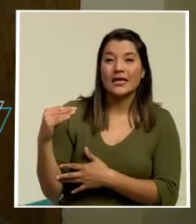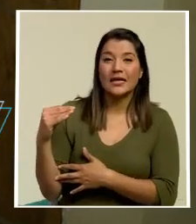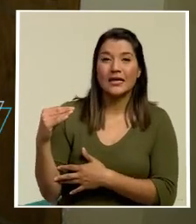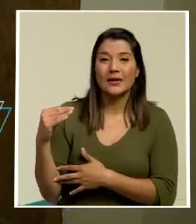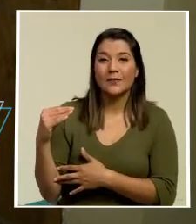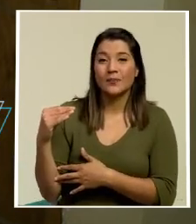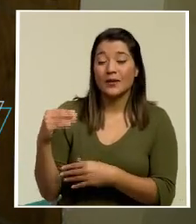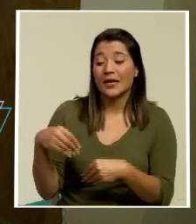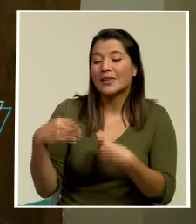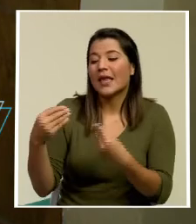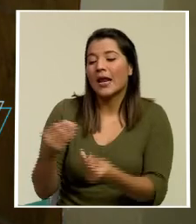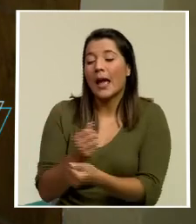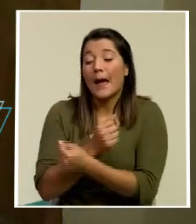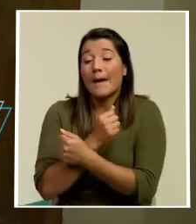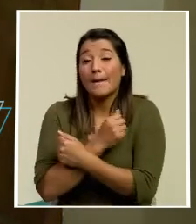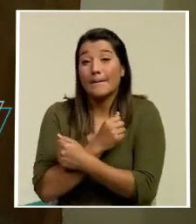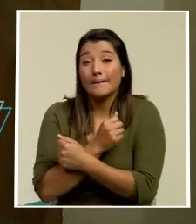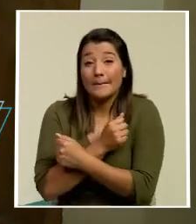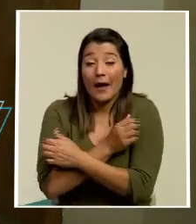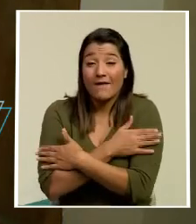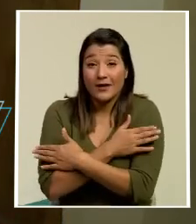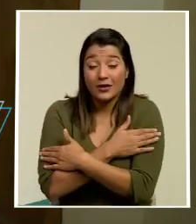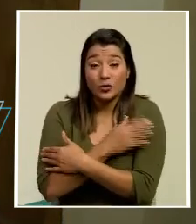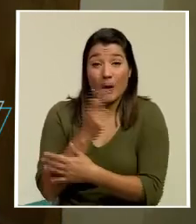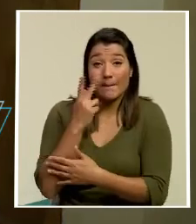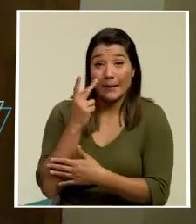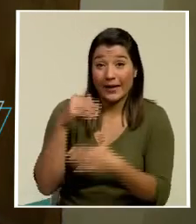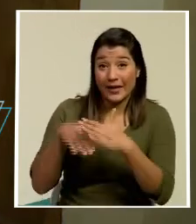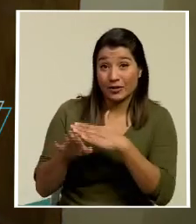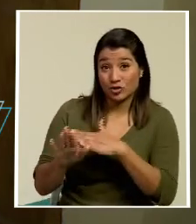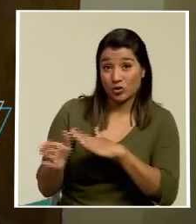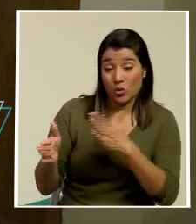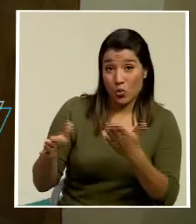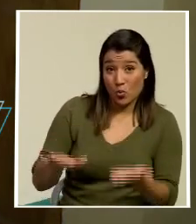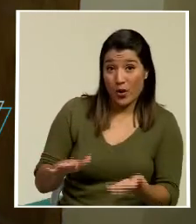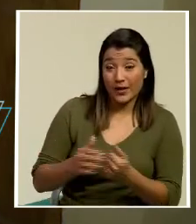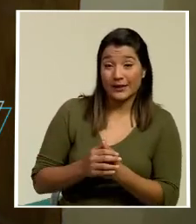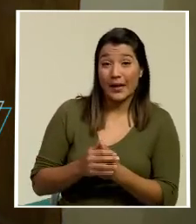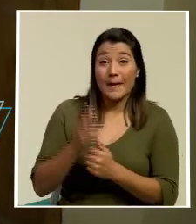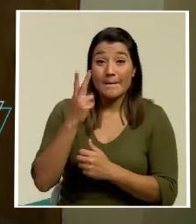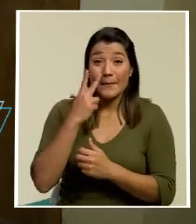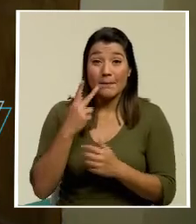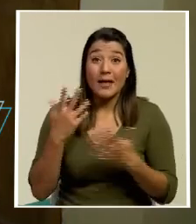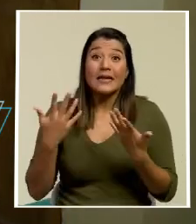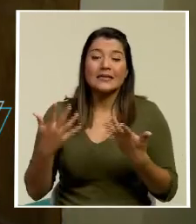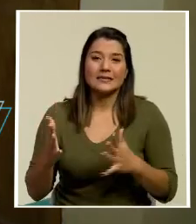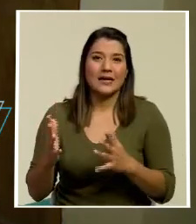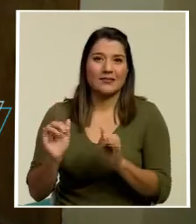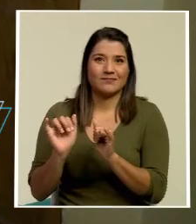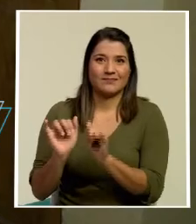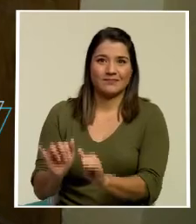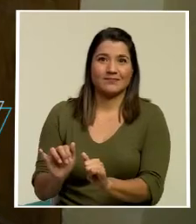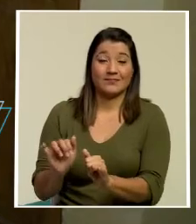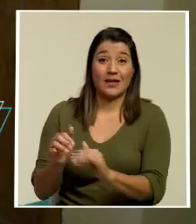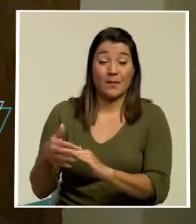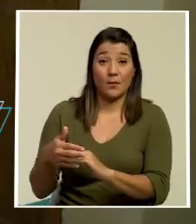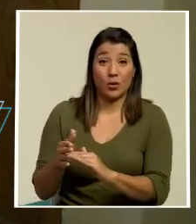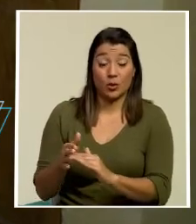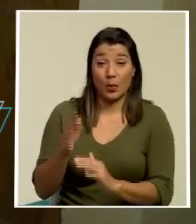el abrazo que en su muerte no pude darle, a mi Padre que yace ahora abandonado en Puerto